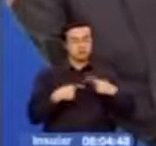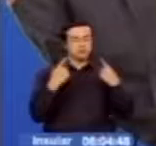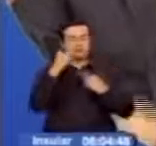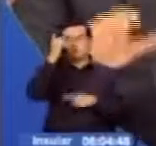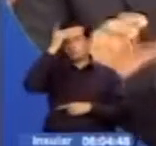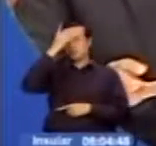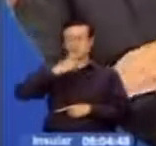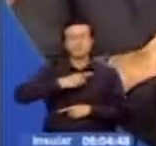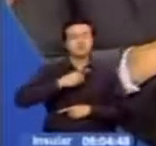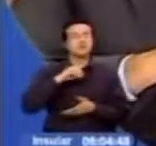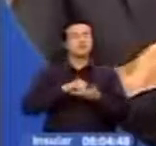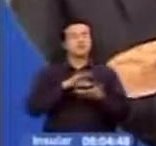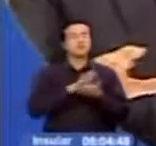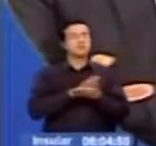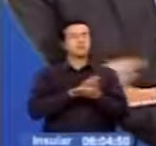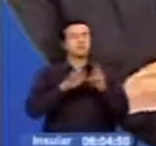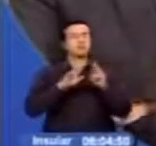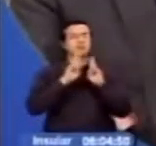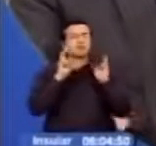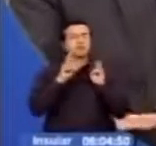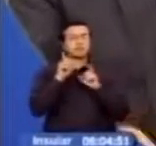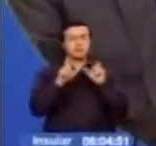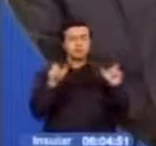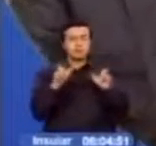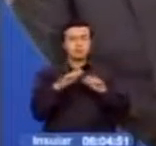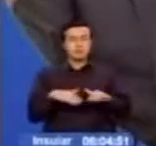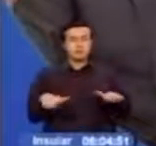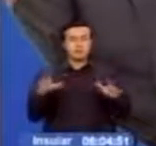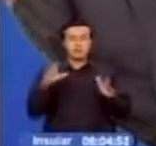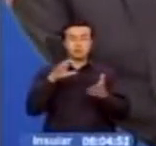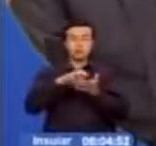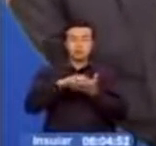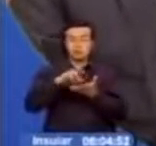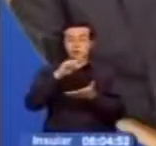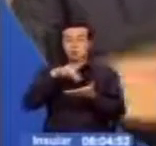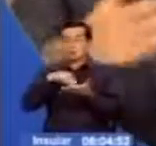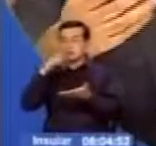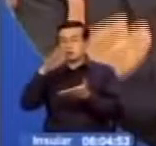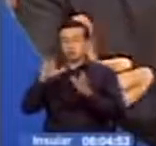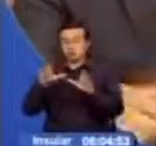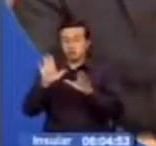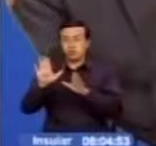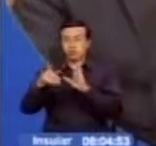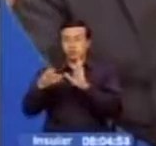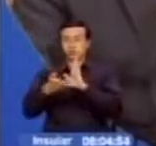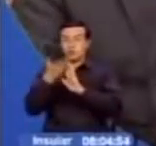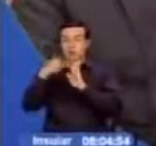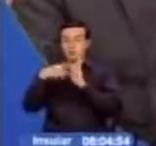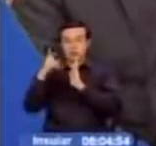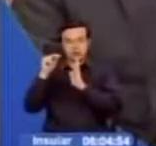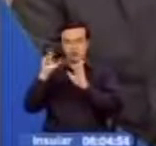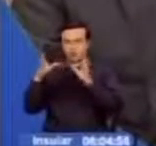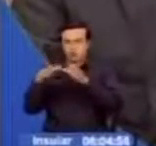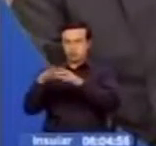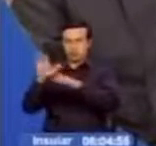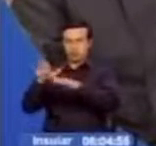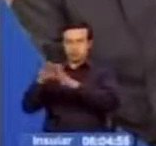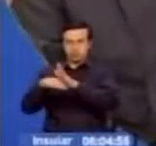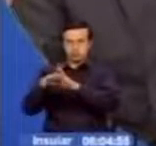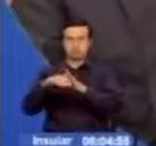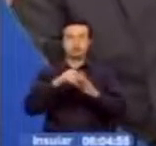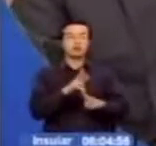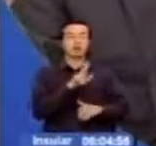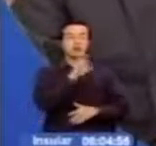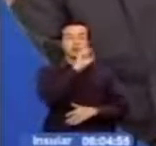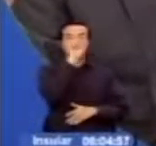medida que aplica solo para quienes no vivan en las provincias afectadas, además el 3% sobre las utilidades